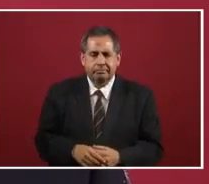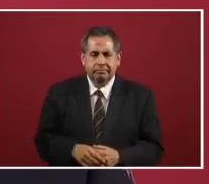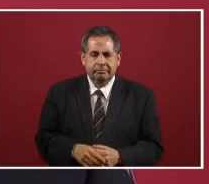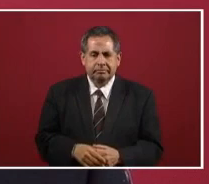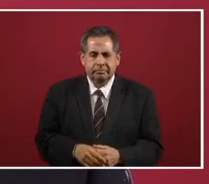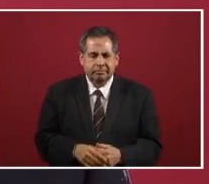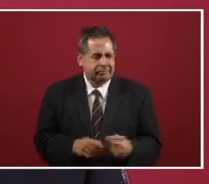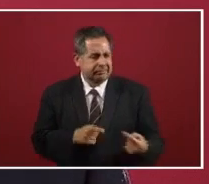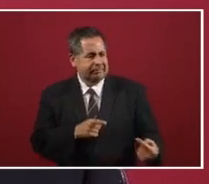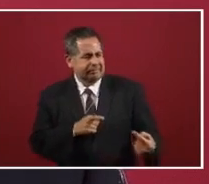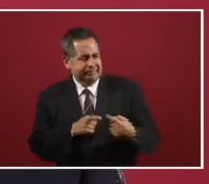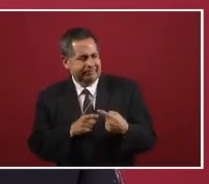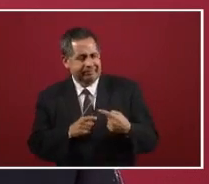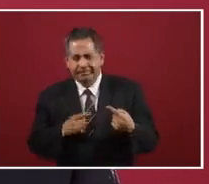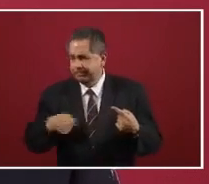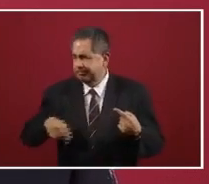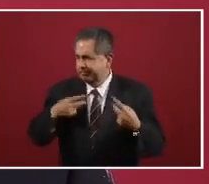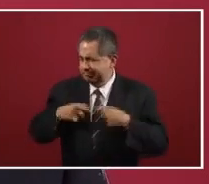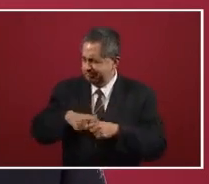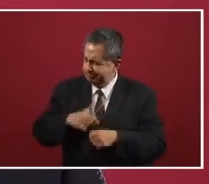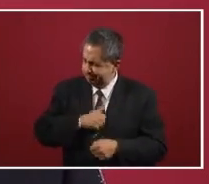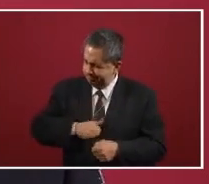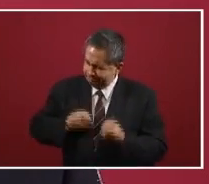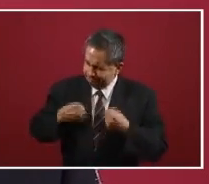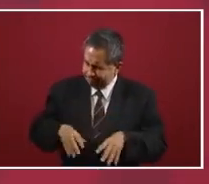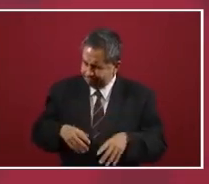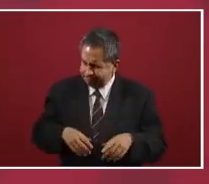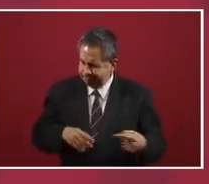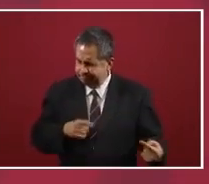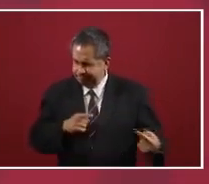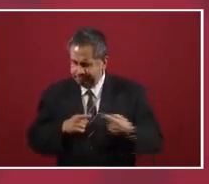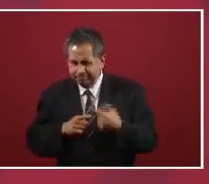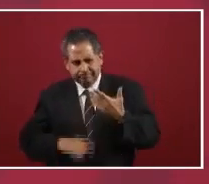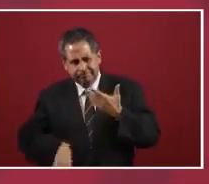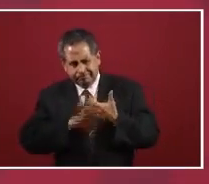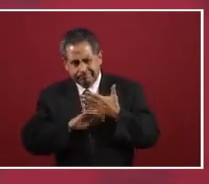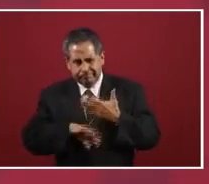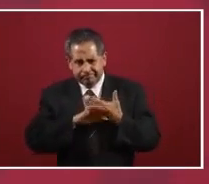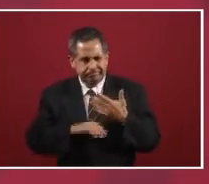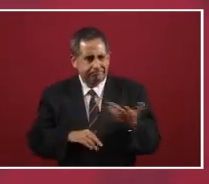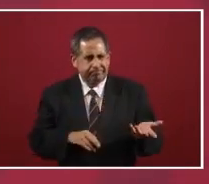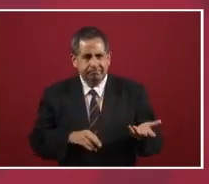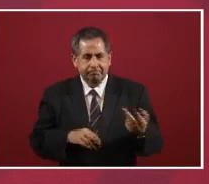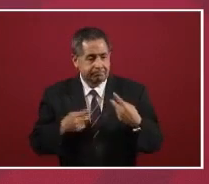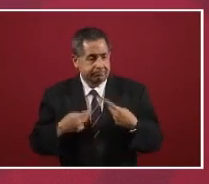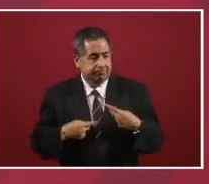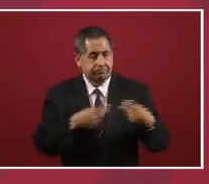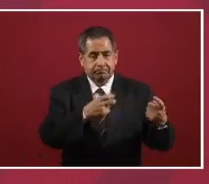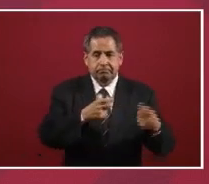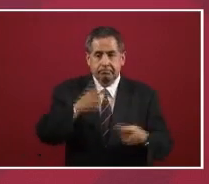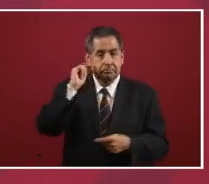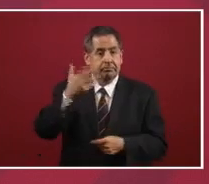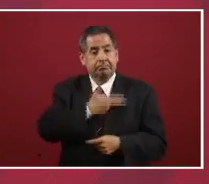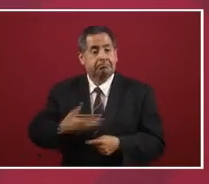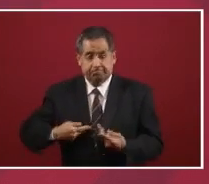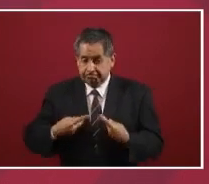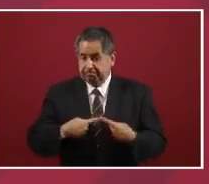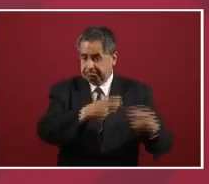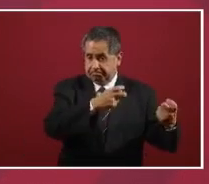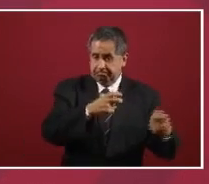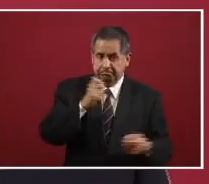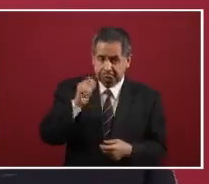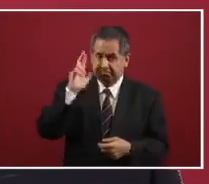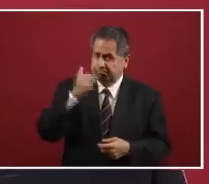no solo el daño personal, no solo porque me robaron la presidencia,